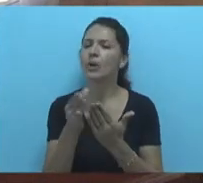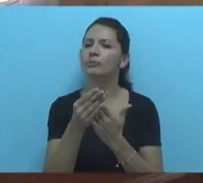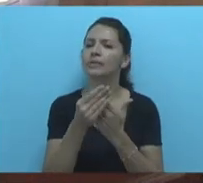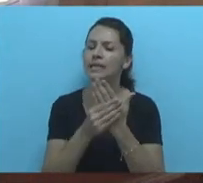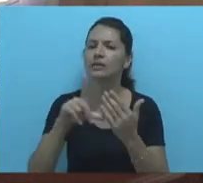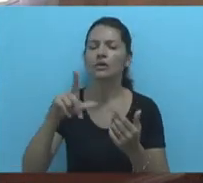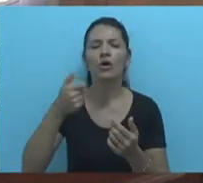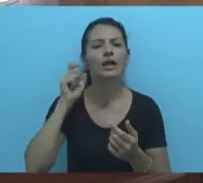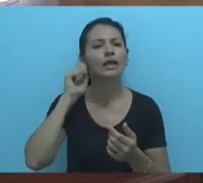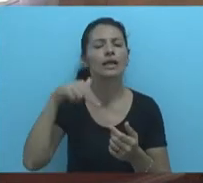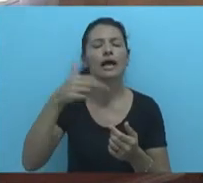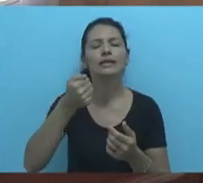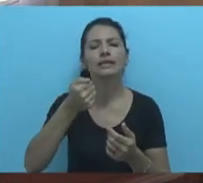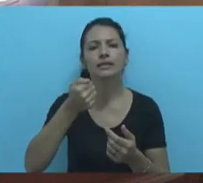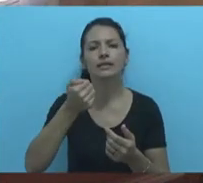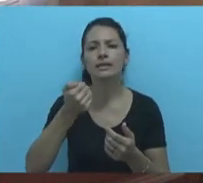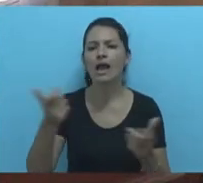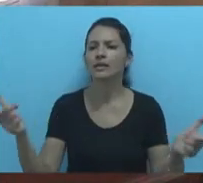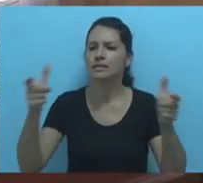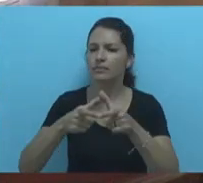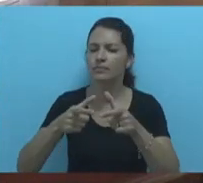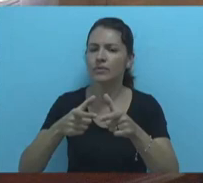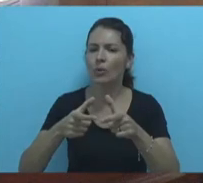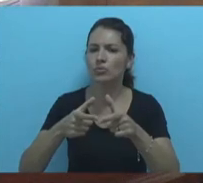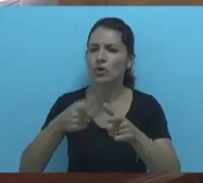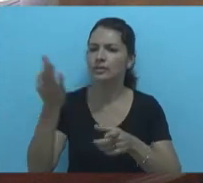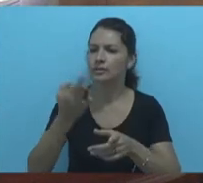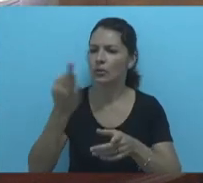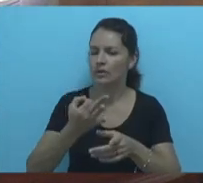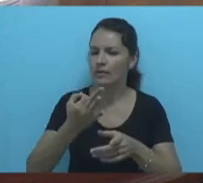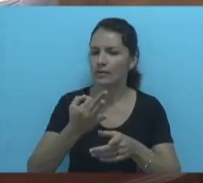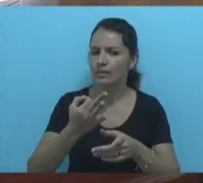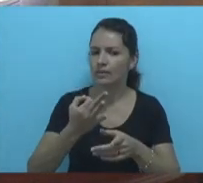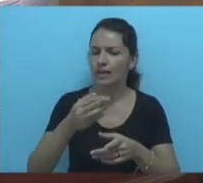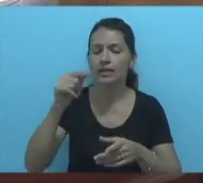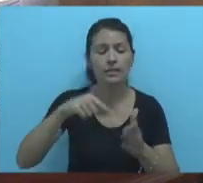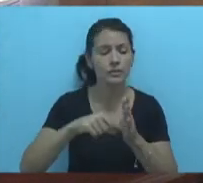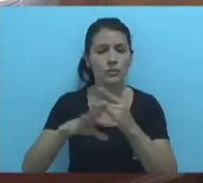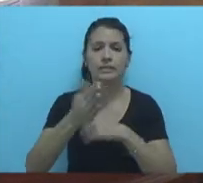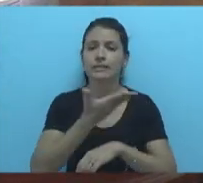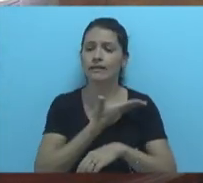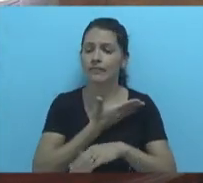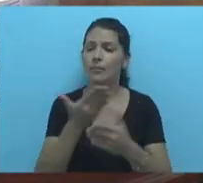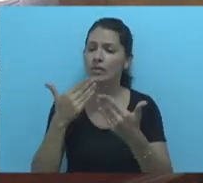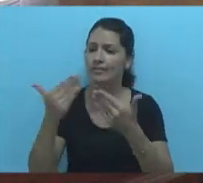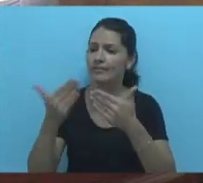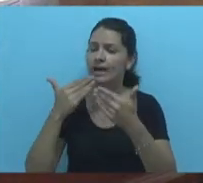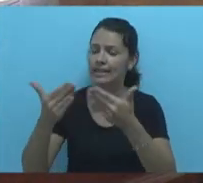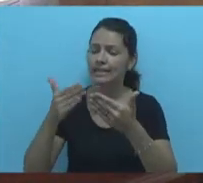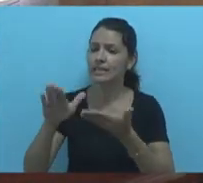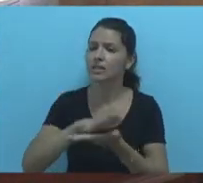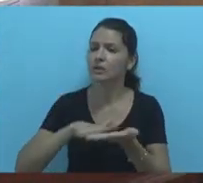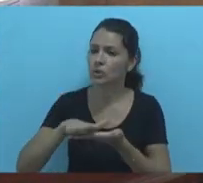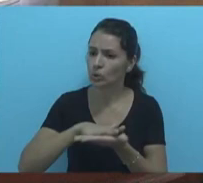convocatoria urgente de la mesa de seguridad local con todos los actores que tienen que estar reunidos en un mismo ámbito para poder discutir cómo resolver esta